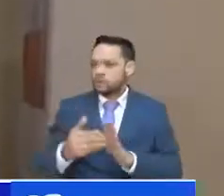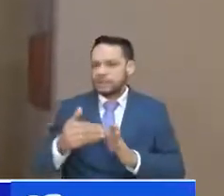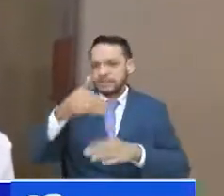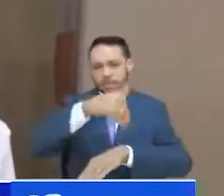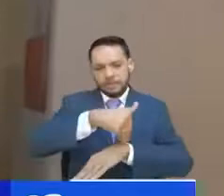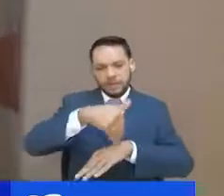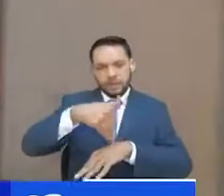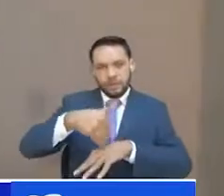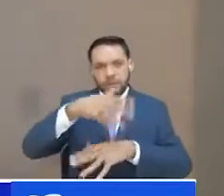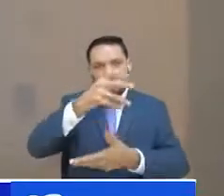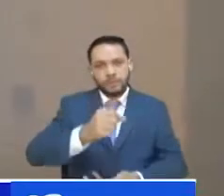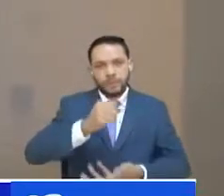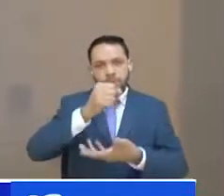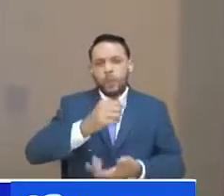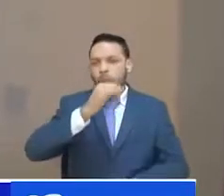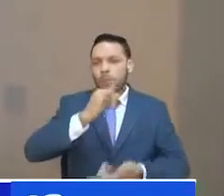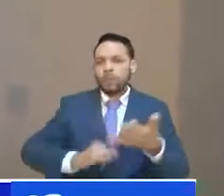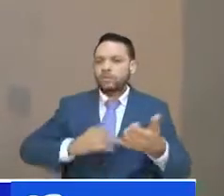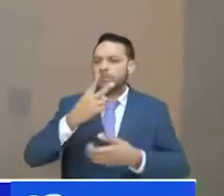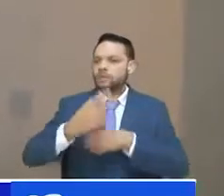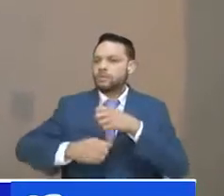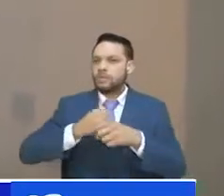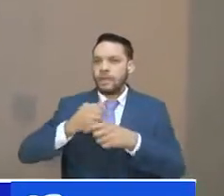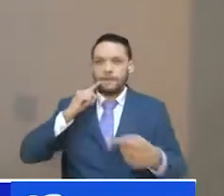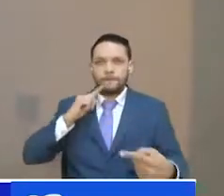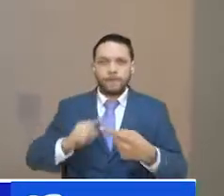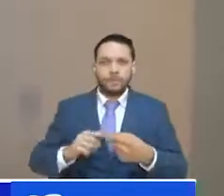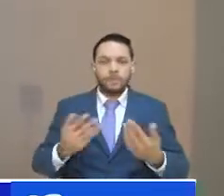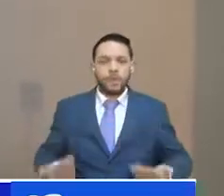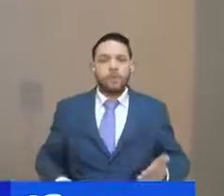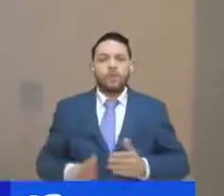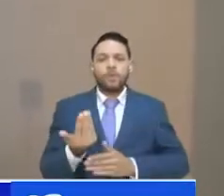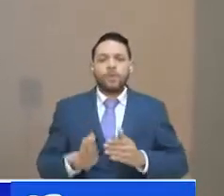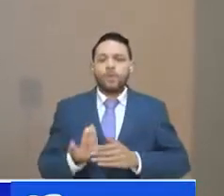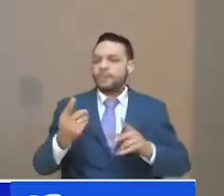últimos 2 años de gobierno, incluyendo este